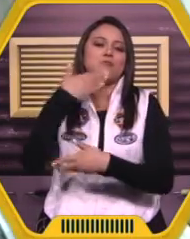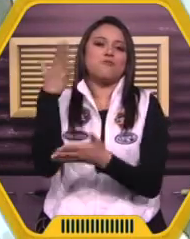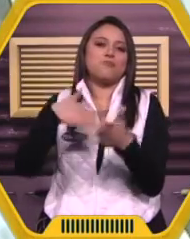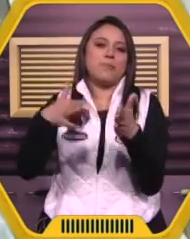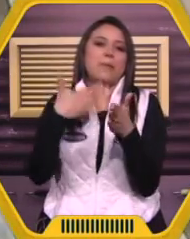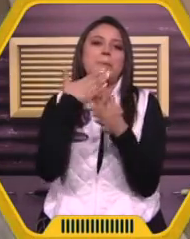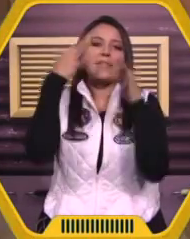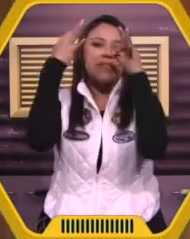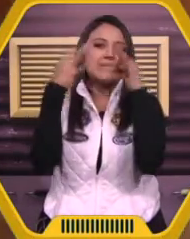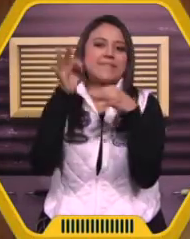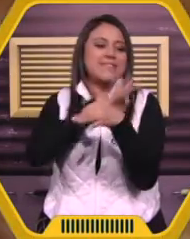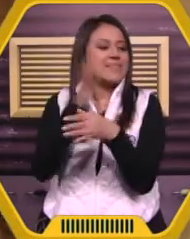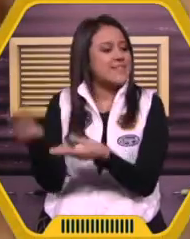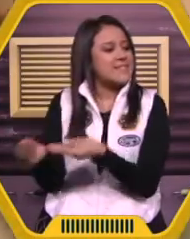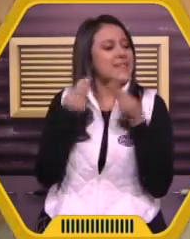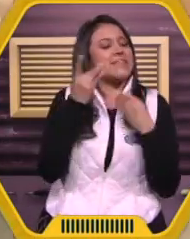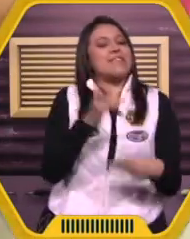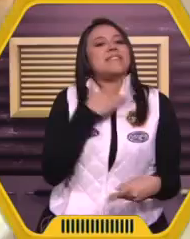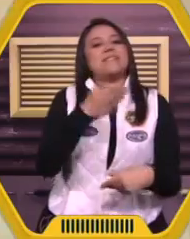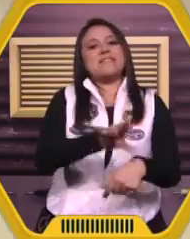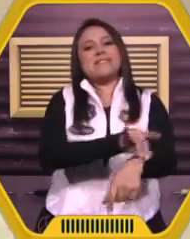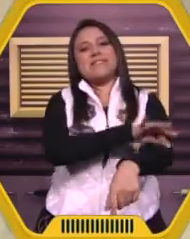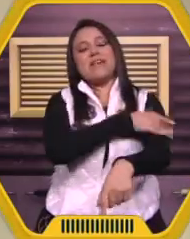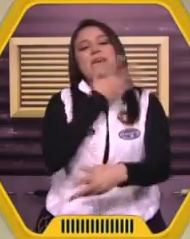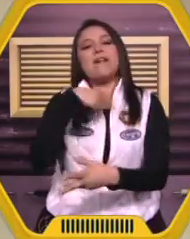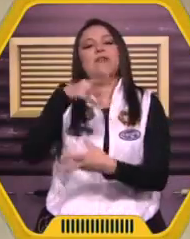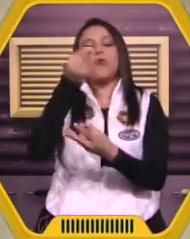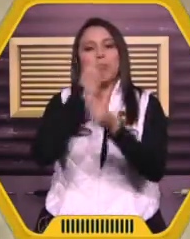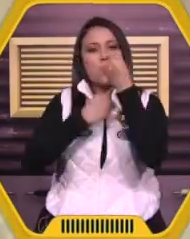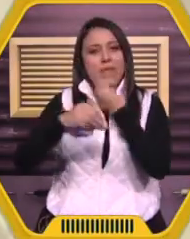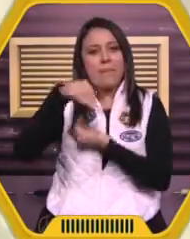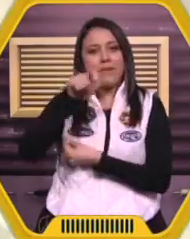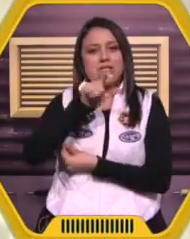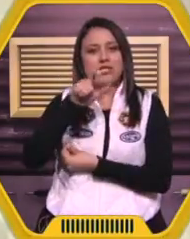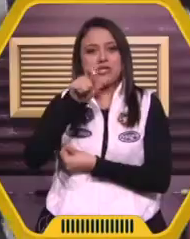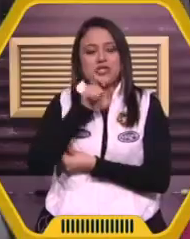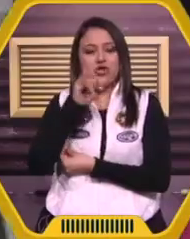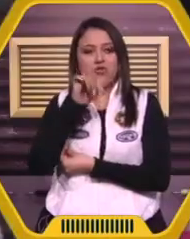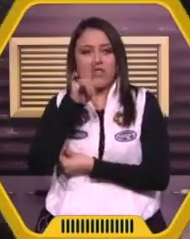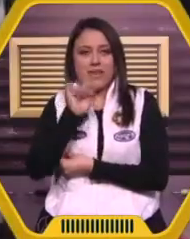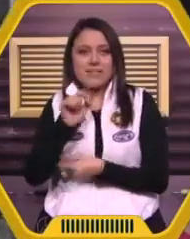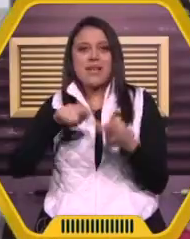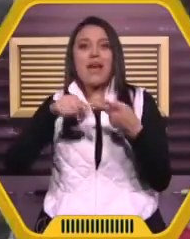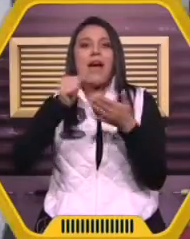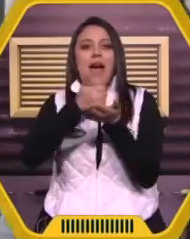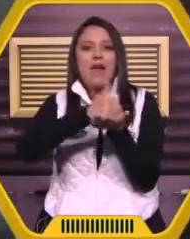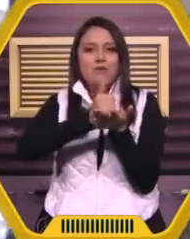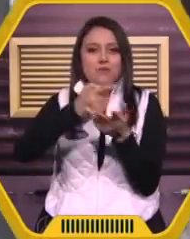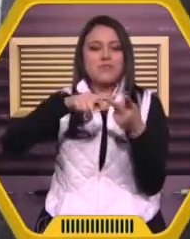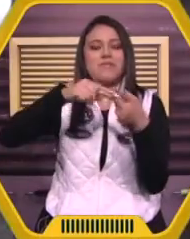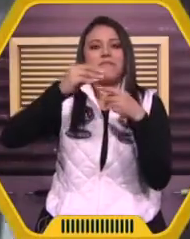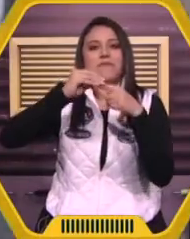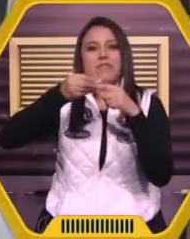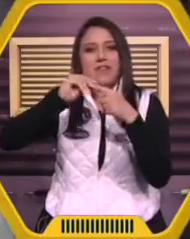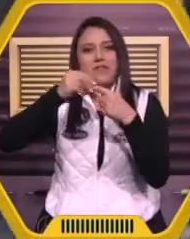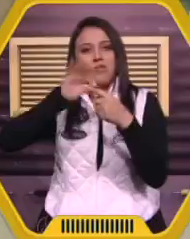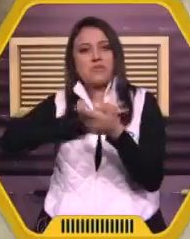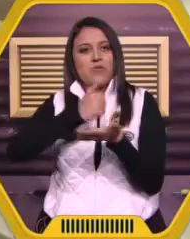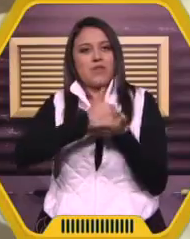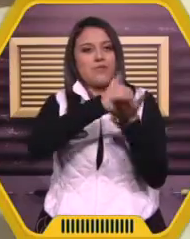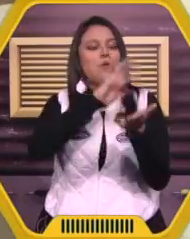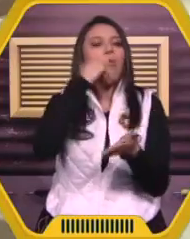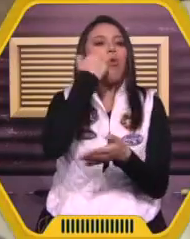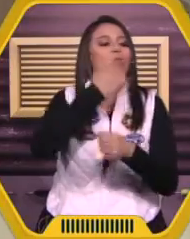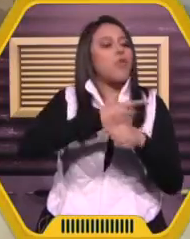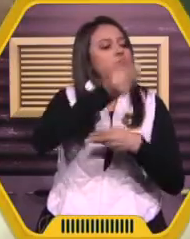para cargarlos de energía. Unos ricos michotes, acompañados de arroz y frijoles, fue la comida que alimentó a esas manos que no descansan para